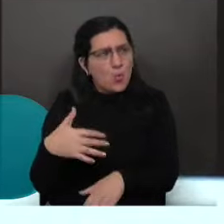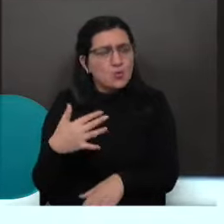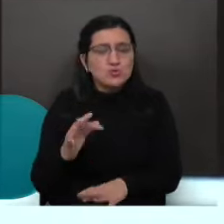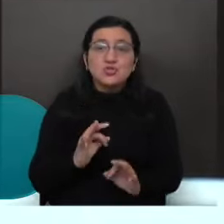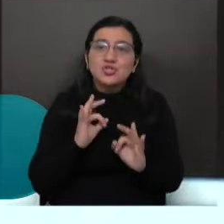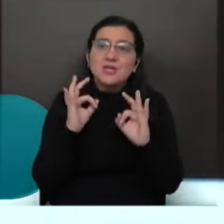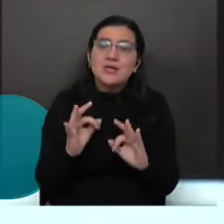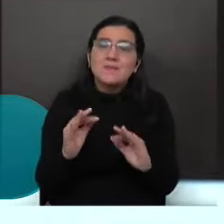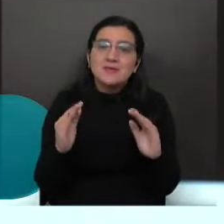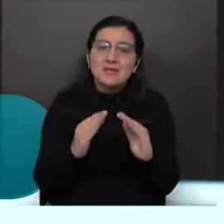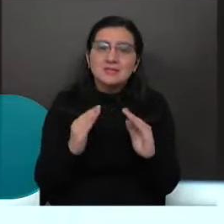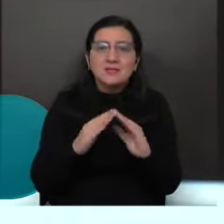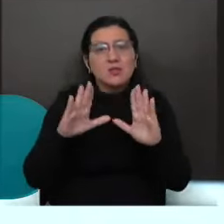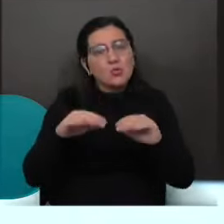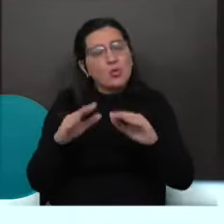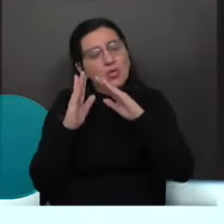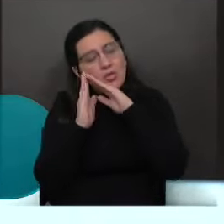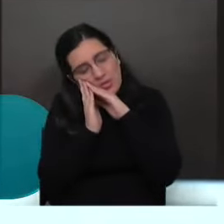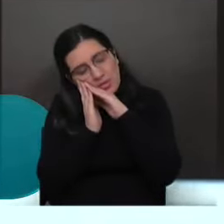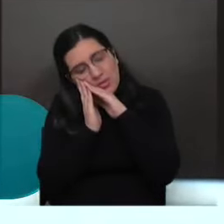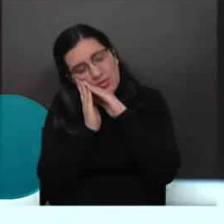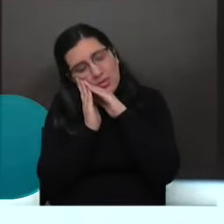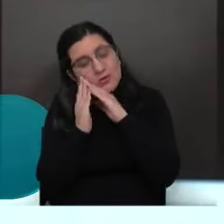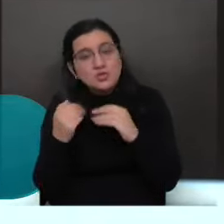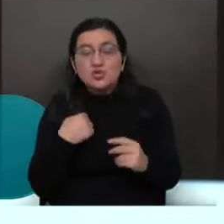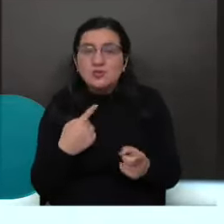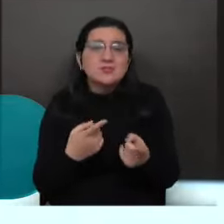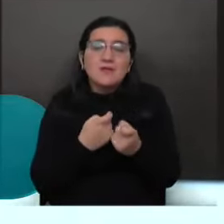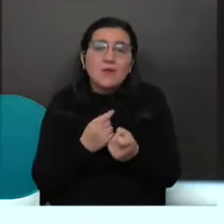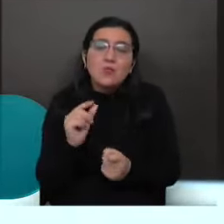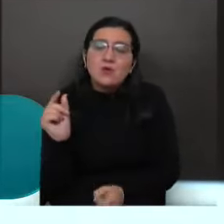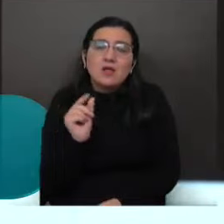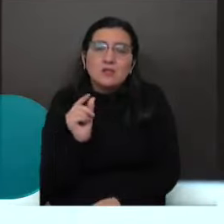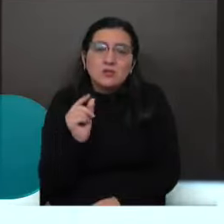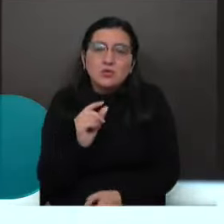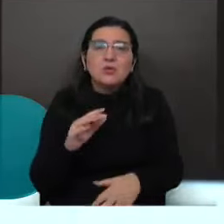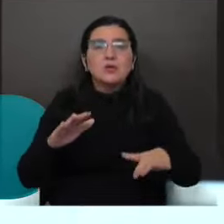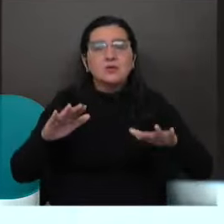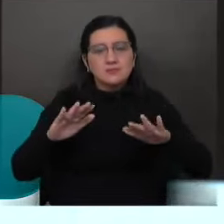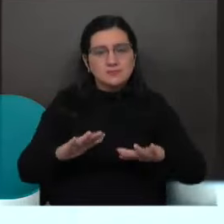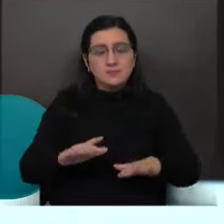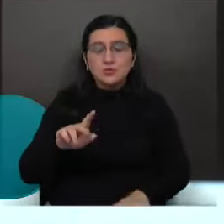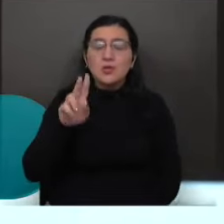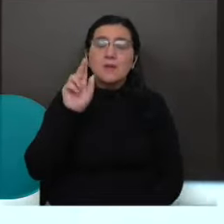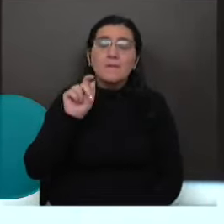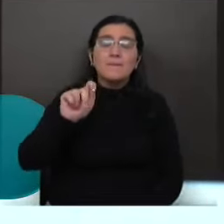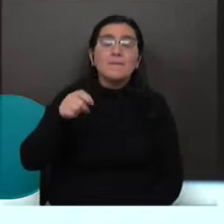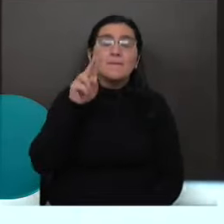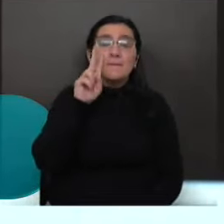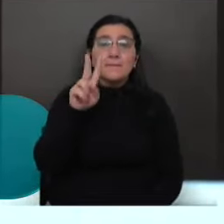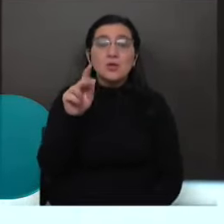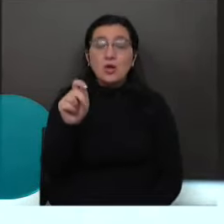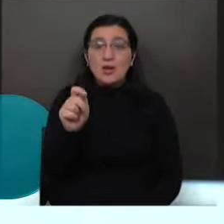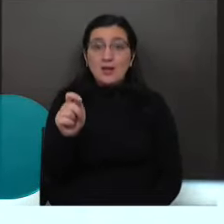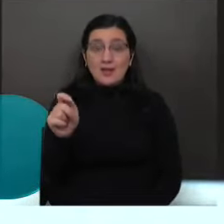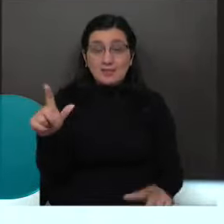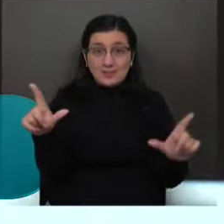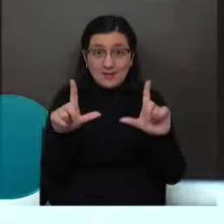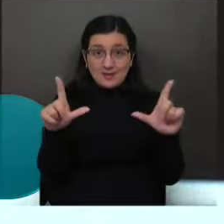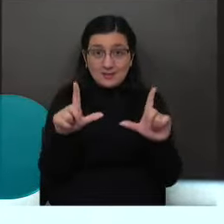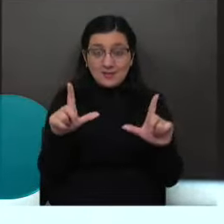a casa y ya estaban todos durmiendo y necesité como ese ratito viste de de bajar un poco y prendo la tele estaa soles cejas conduciendo